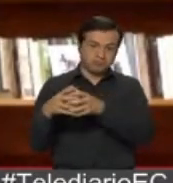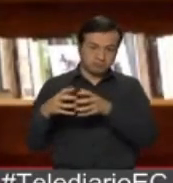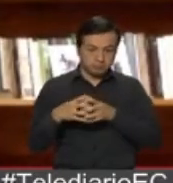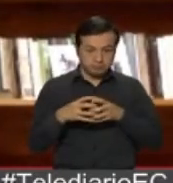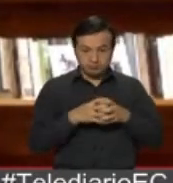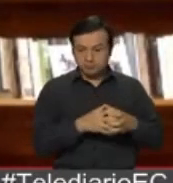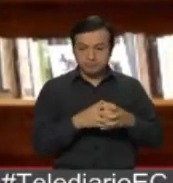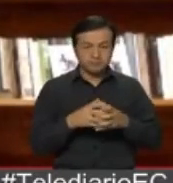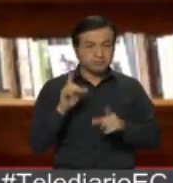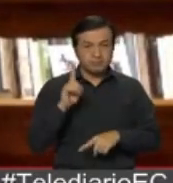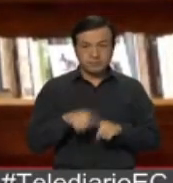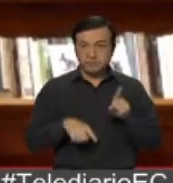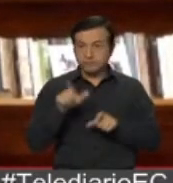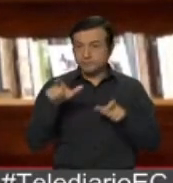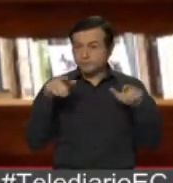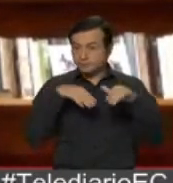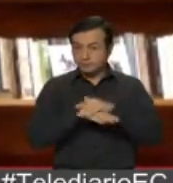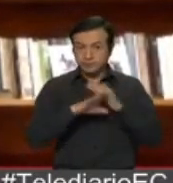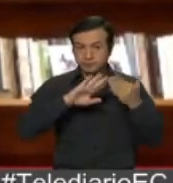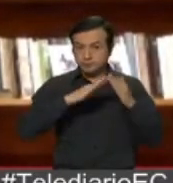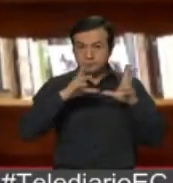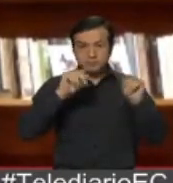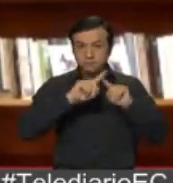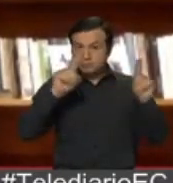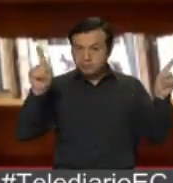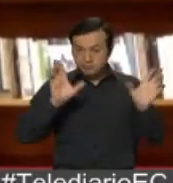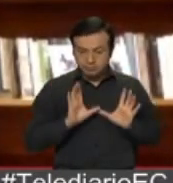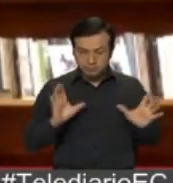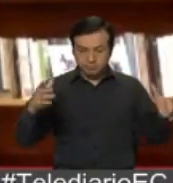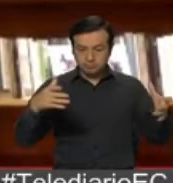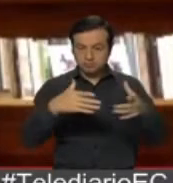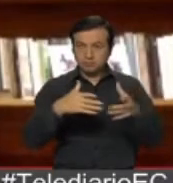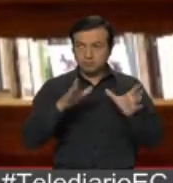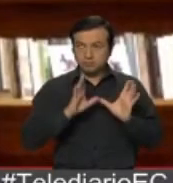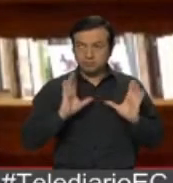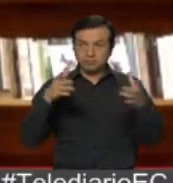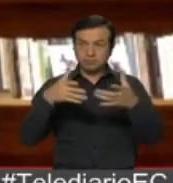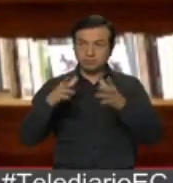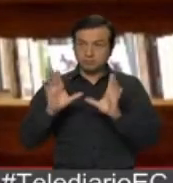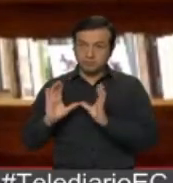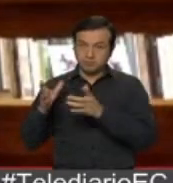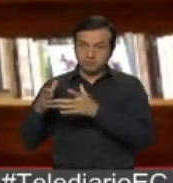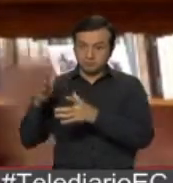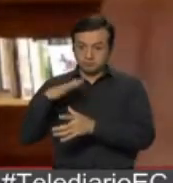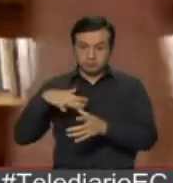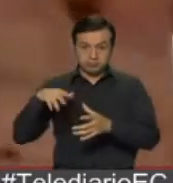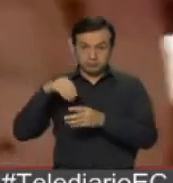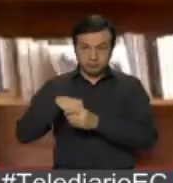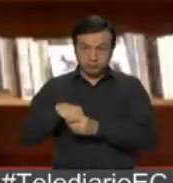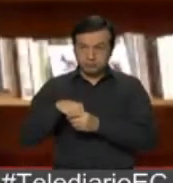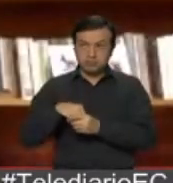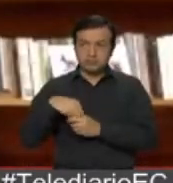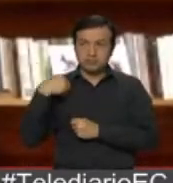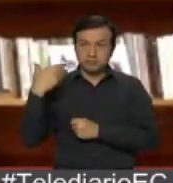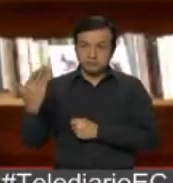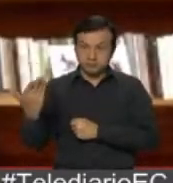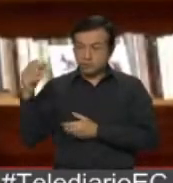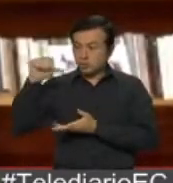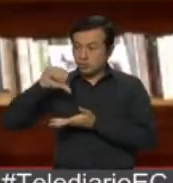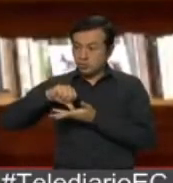no permiten que ingresen a sus comunidades. Estos casos que se han presentado es por esta relación entre lo rural